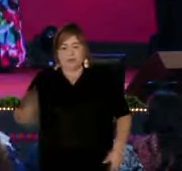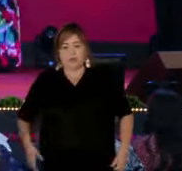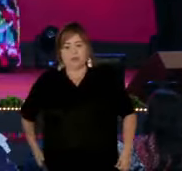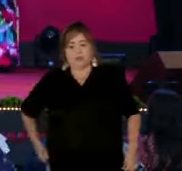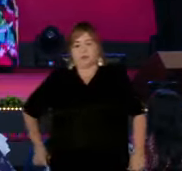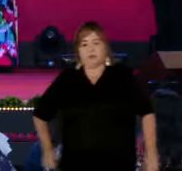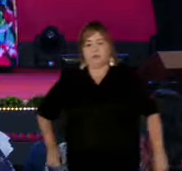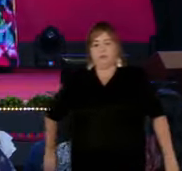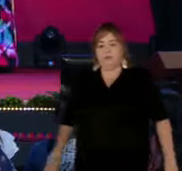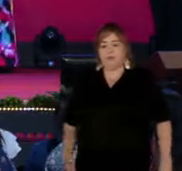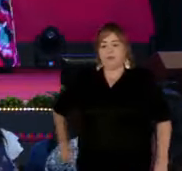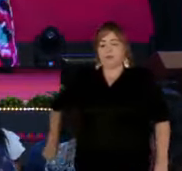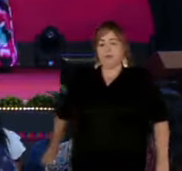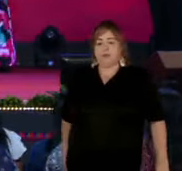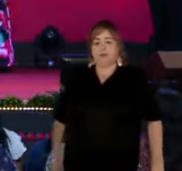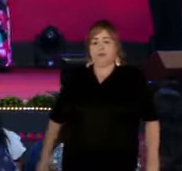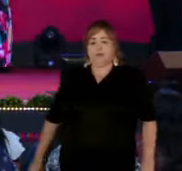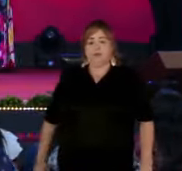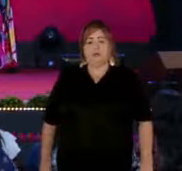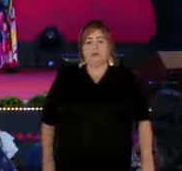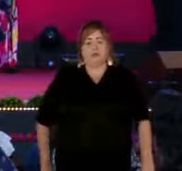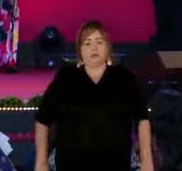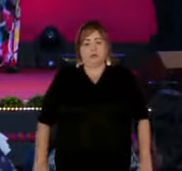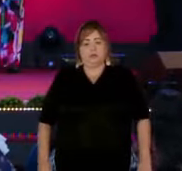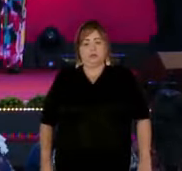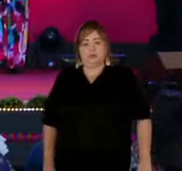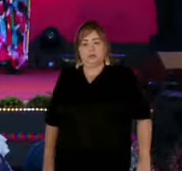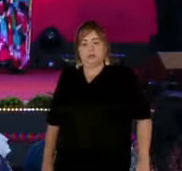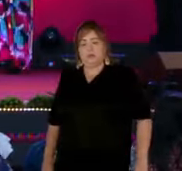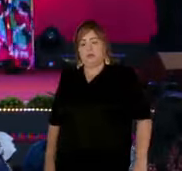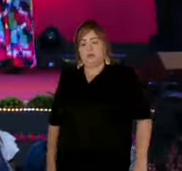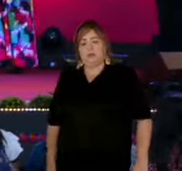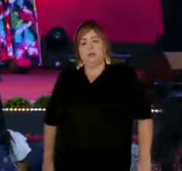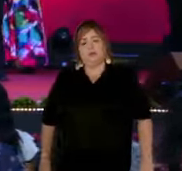Ven como estás, tal cual estás y tal como eres.